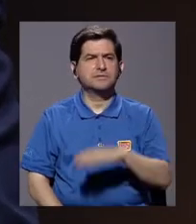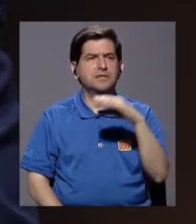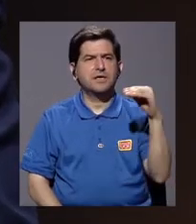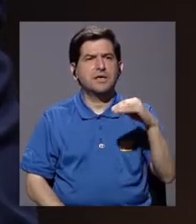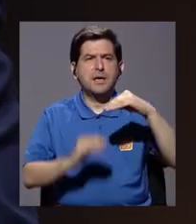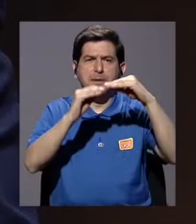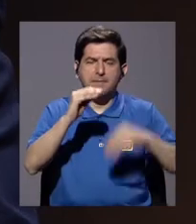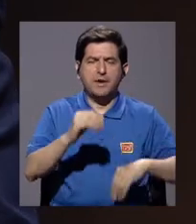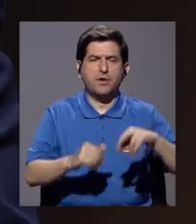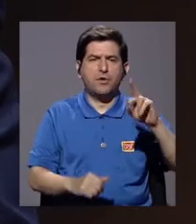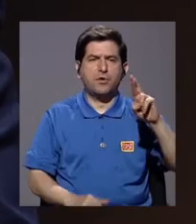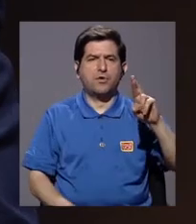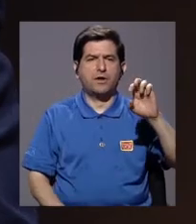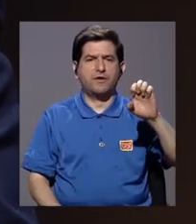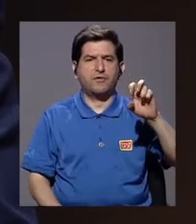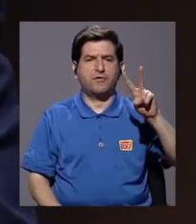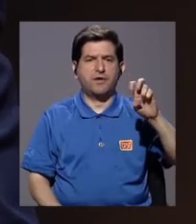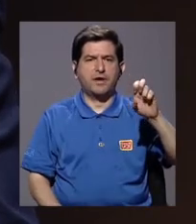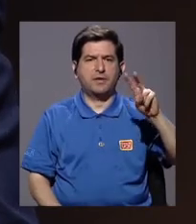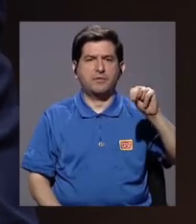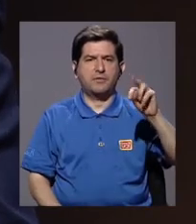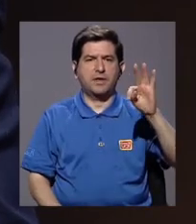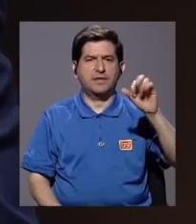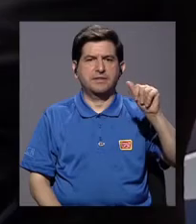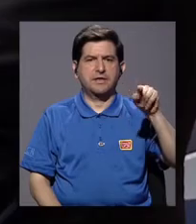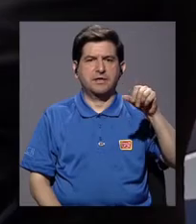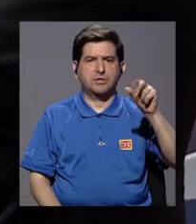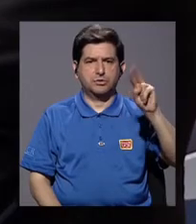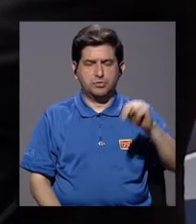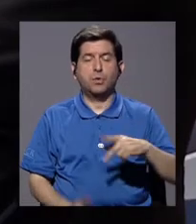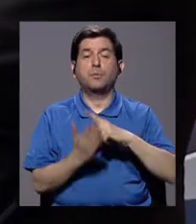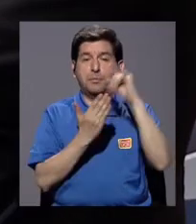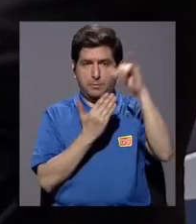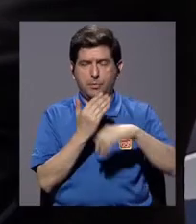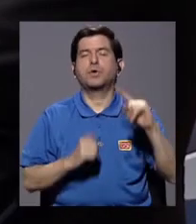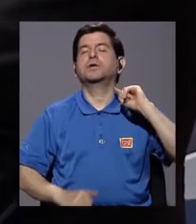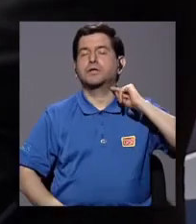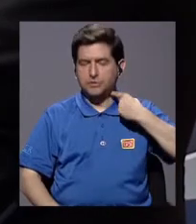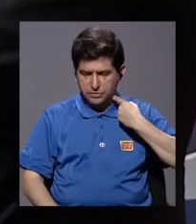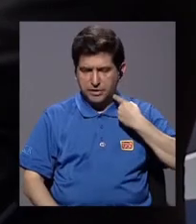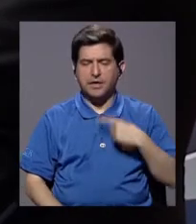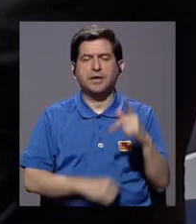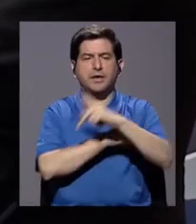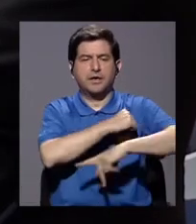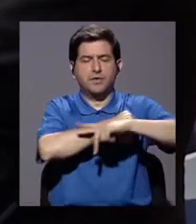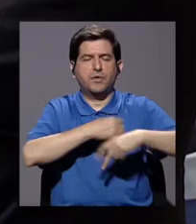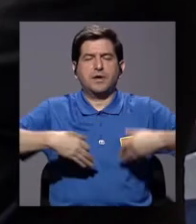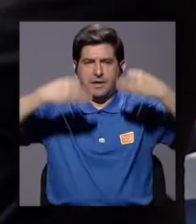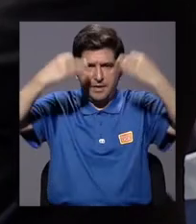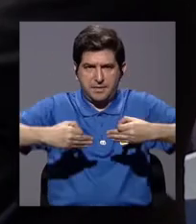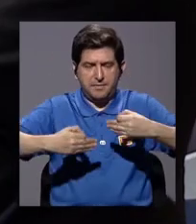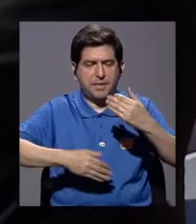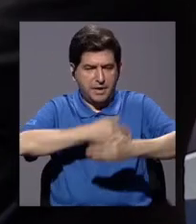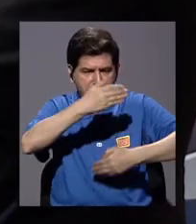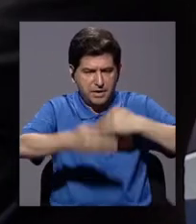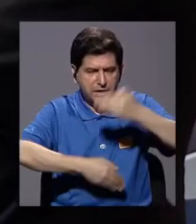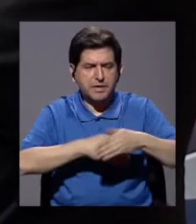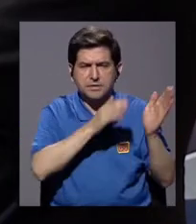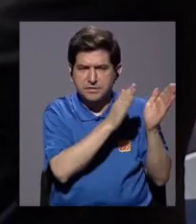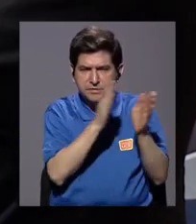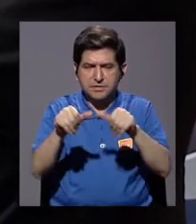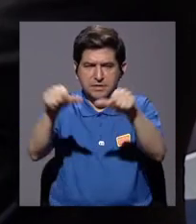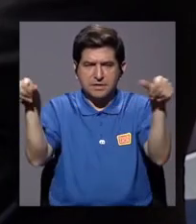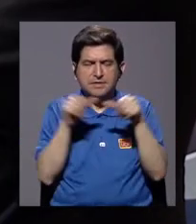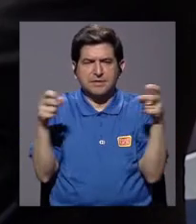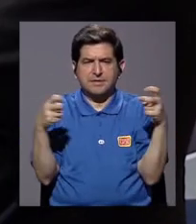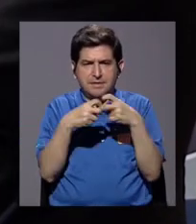en menor grado Reventazón, que sí es un proyecto caro. El país había decidido, porque los procesos de planificación